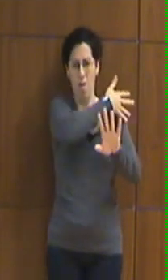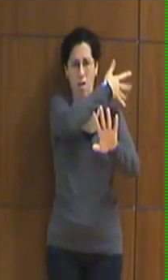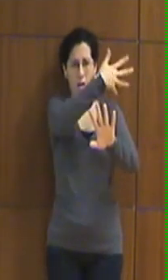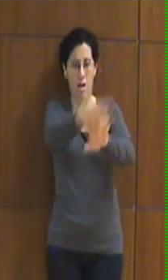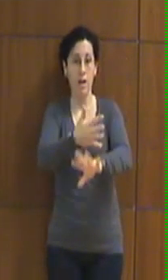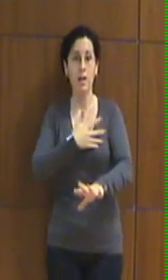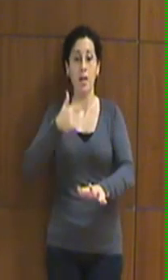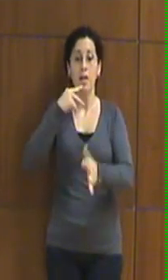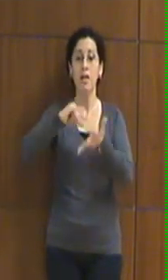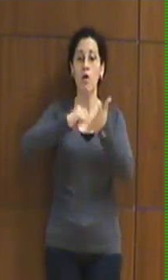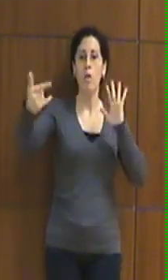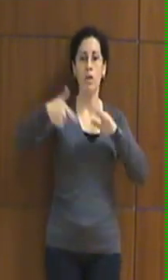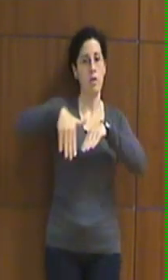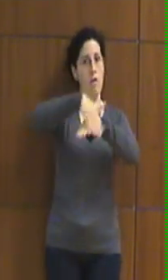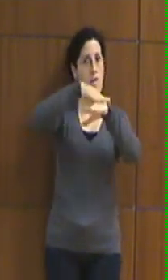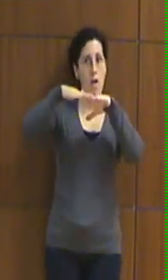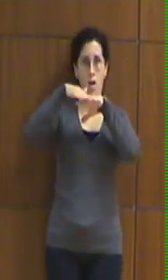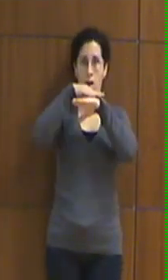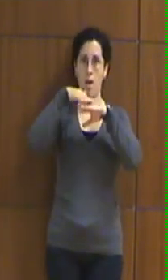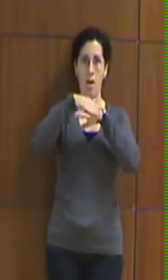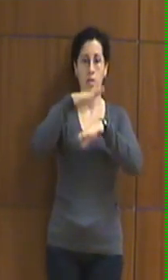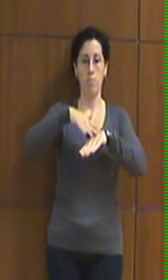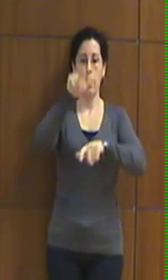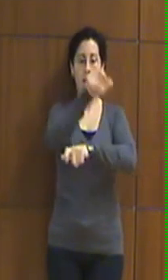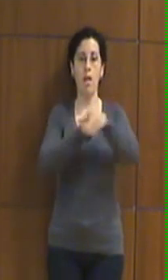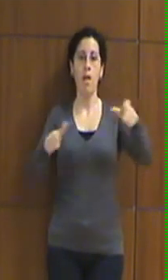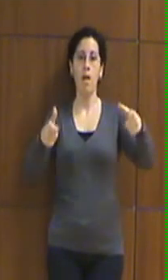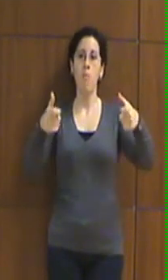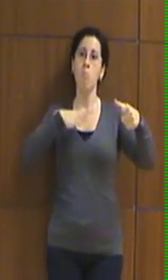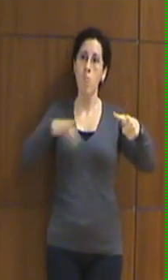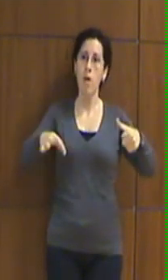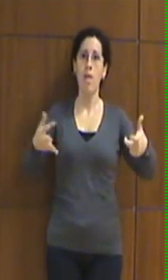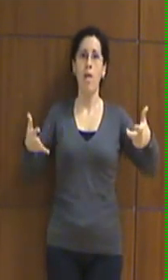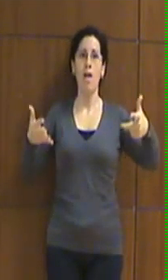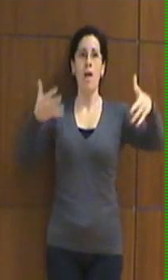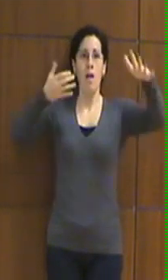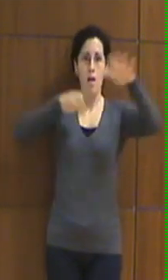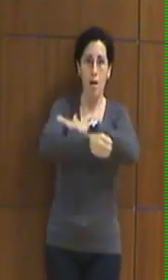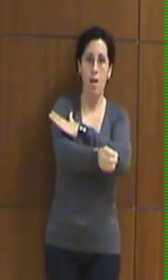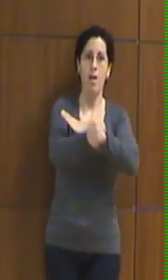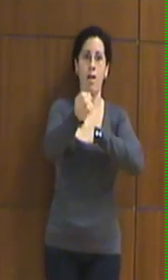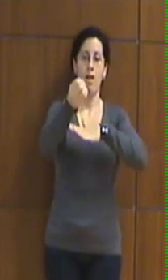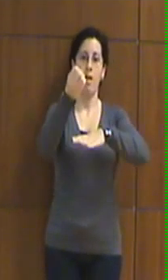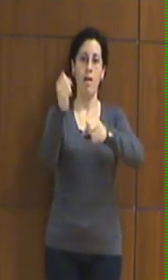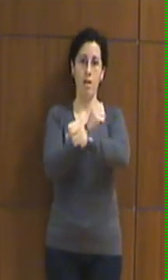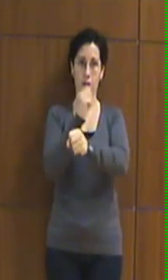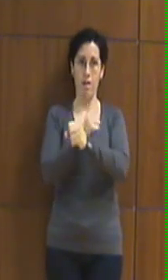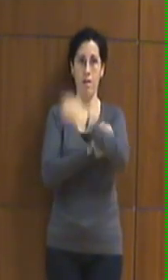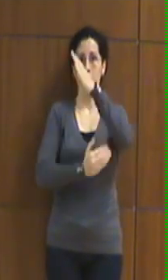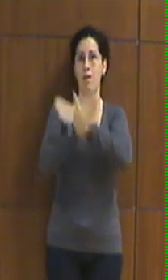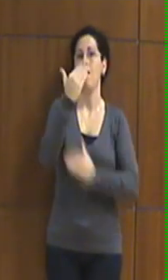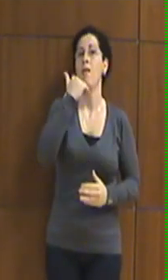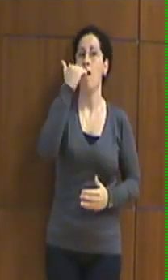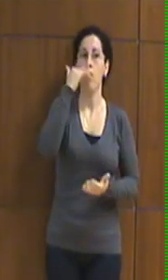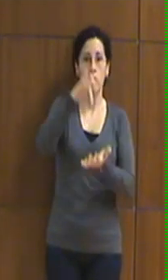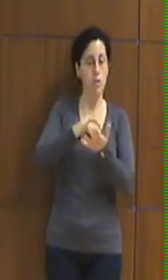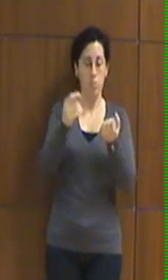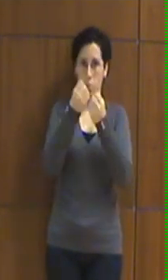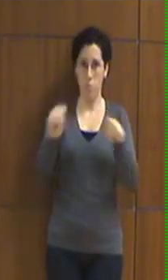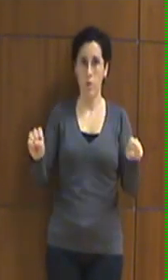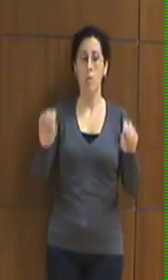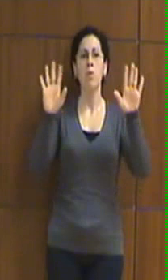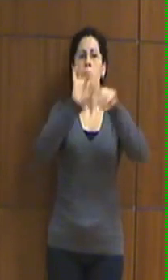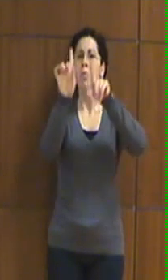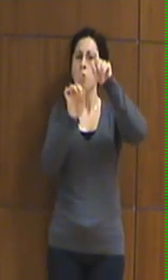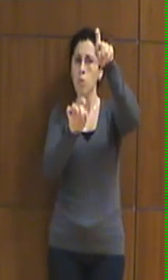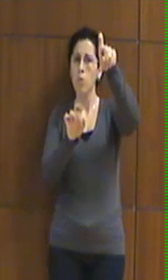es una herramienta base para la integración de personas con algún tipo de discapacidad. La pregunta es,